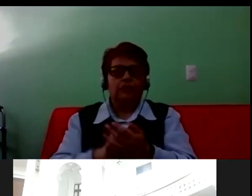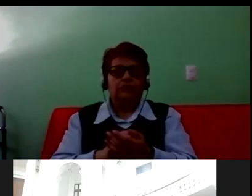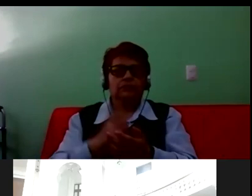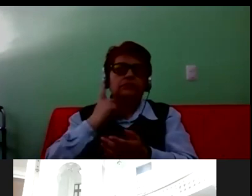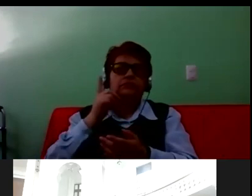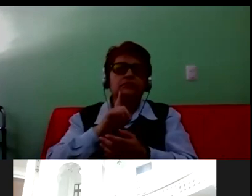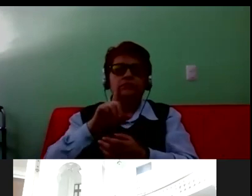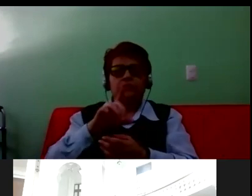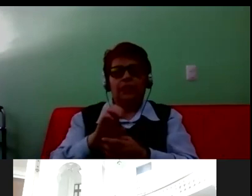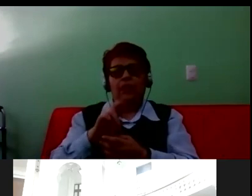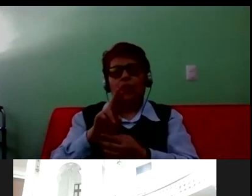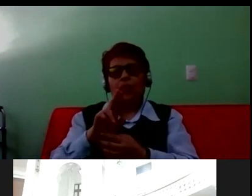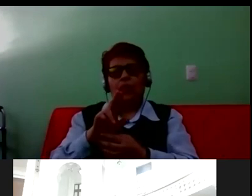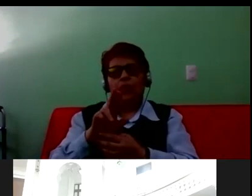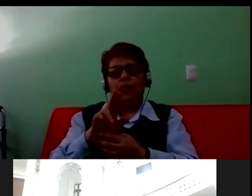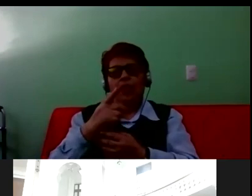Diputada Lilia Eugenia Rosbach.